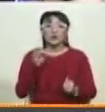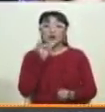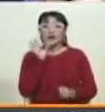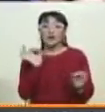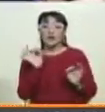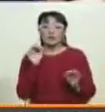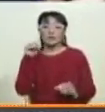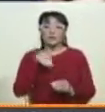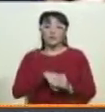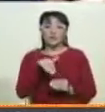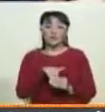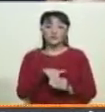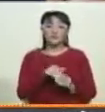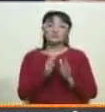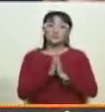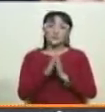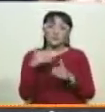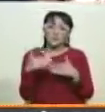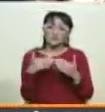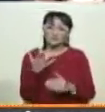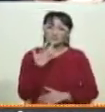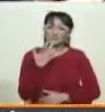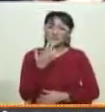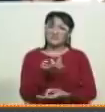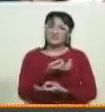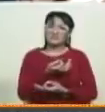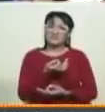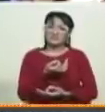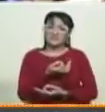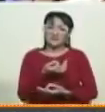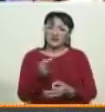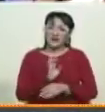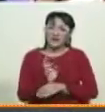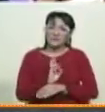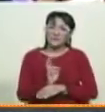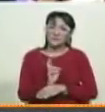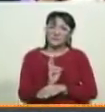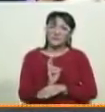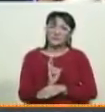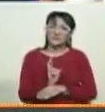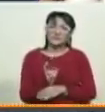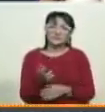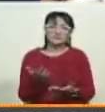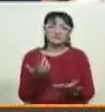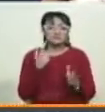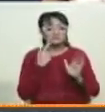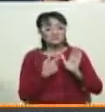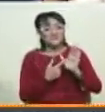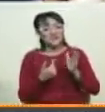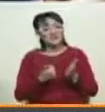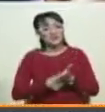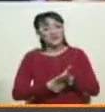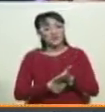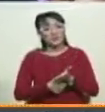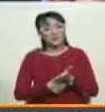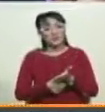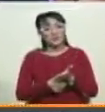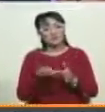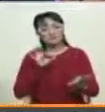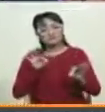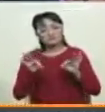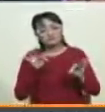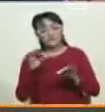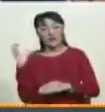acudido a sufragar, les digo, es un proceso muy sencillo, es un proceso muy rápido, basta con presentar la cédula de identidad. Como estamos escogiendo en el